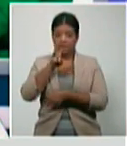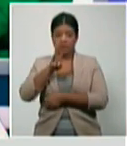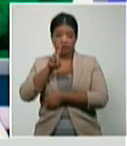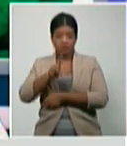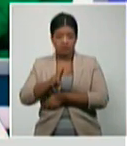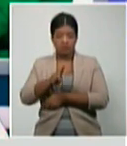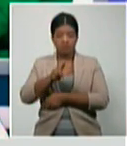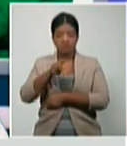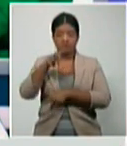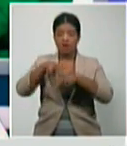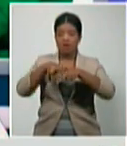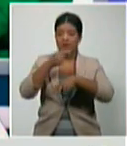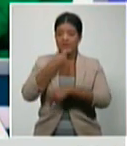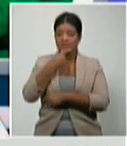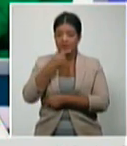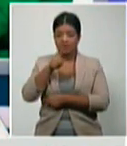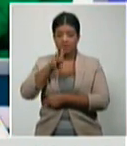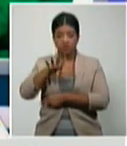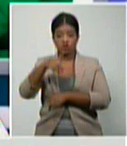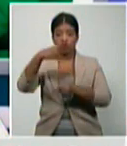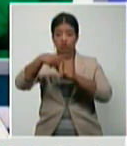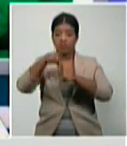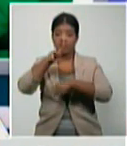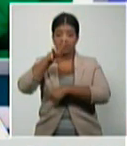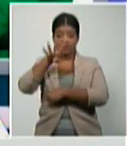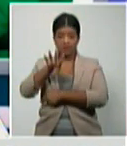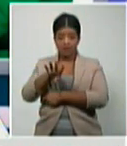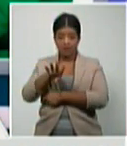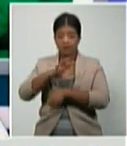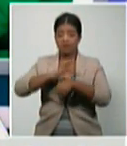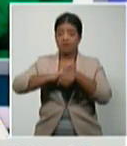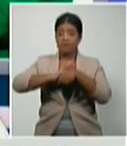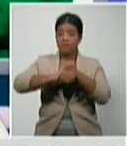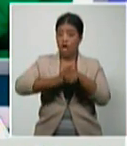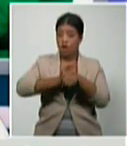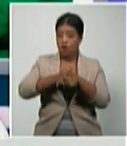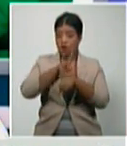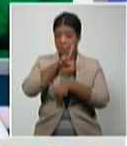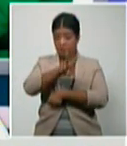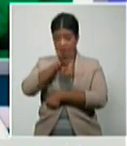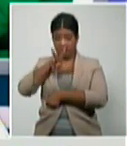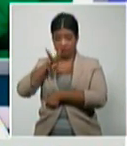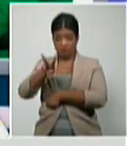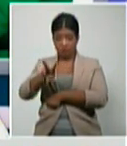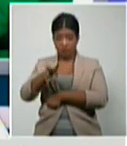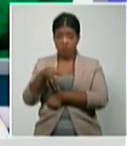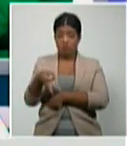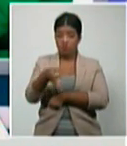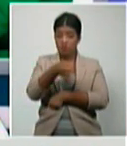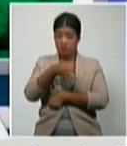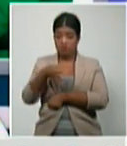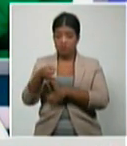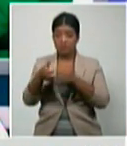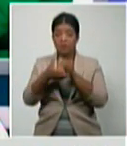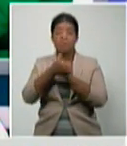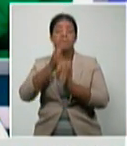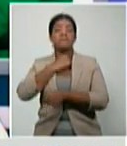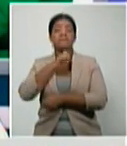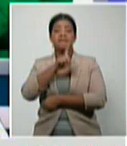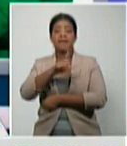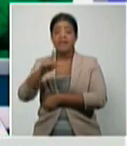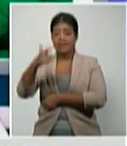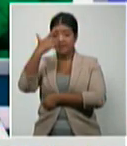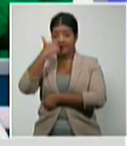Vieja 25, Las Tunas 23, Arroyo Naranjo 22 y el municipio Mella de la provincia de Santiago de